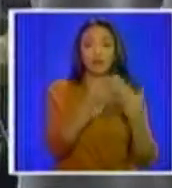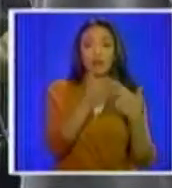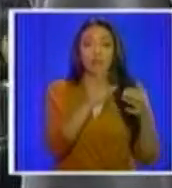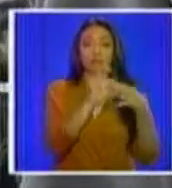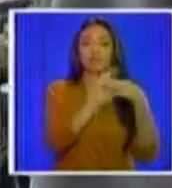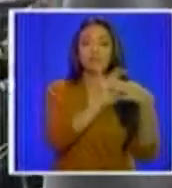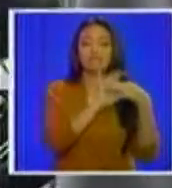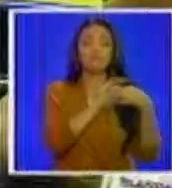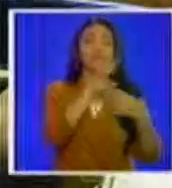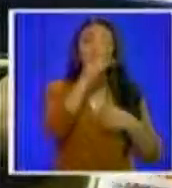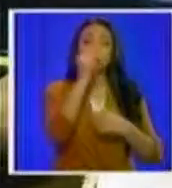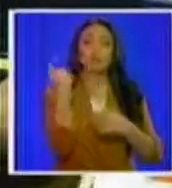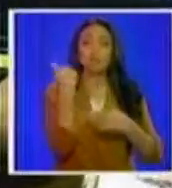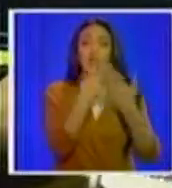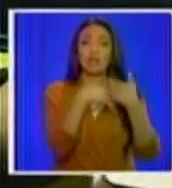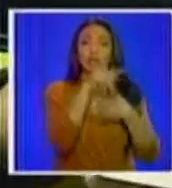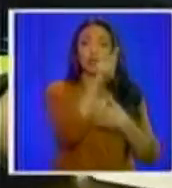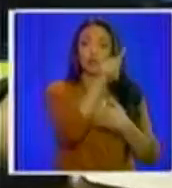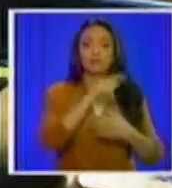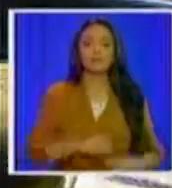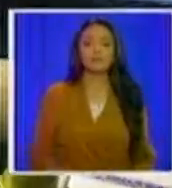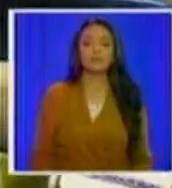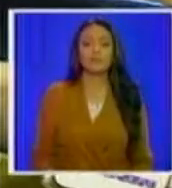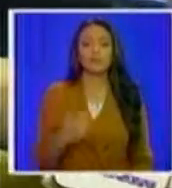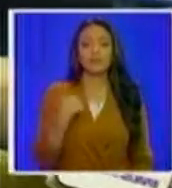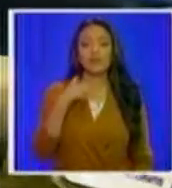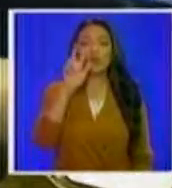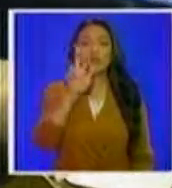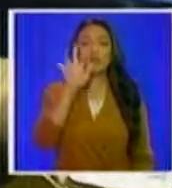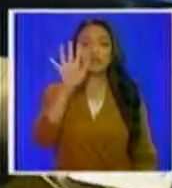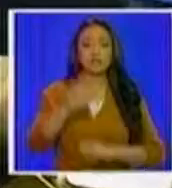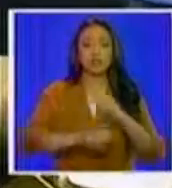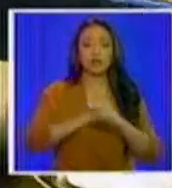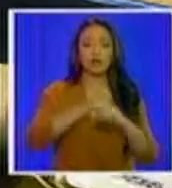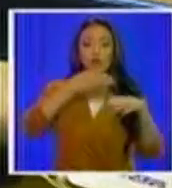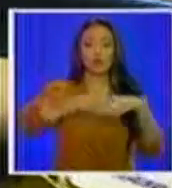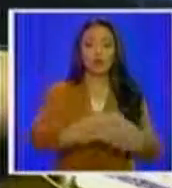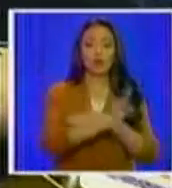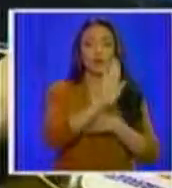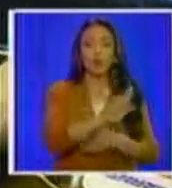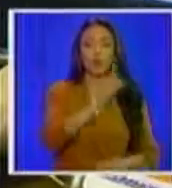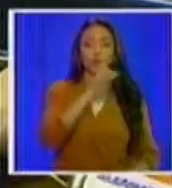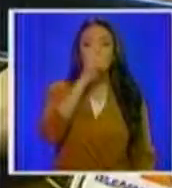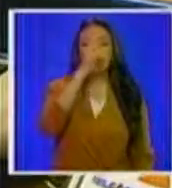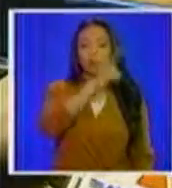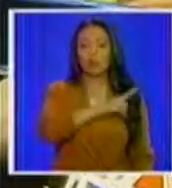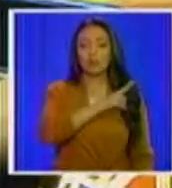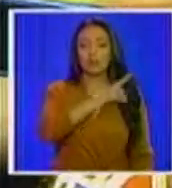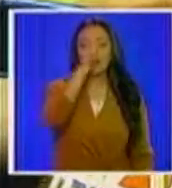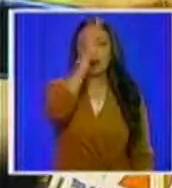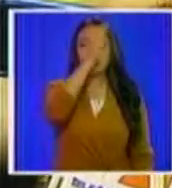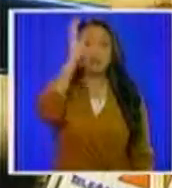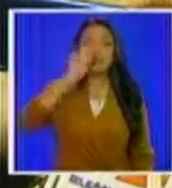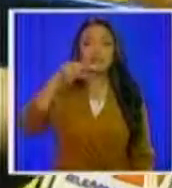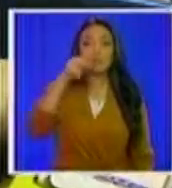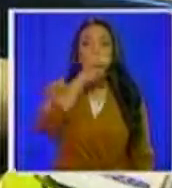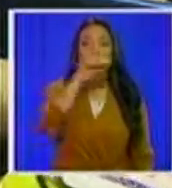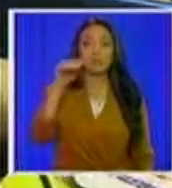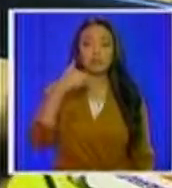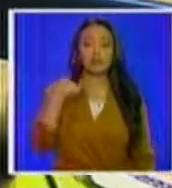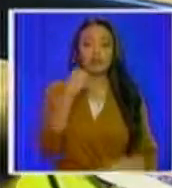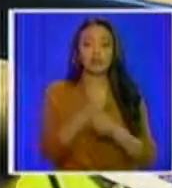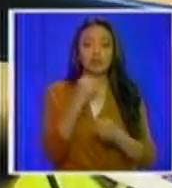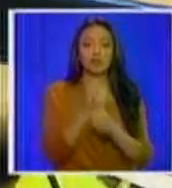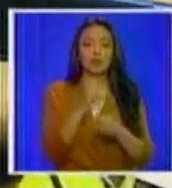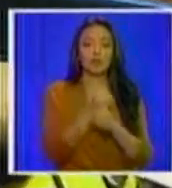la vida no le dio. Aproximadamente 35 años, desde que ingresé a la Universidad Católica, desde el segundo semestre, he trabajado en su